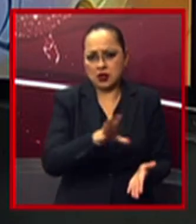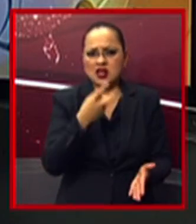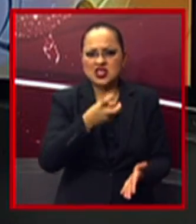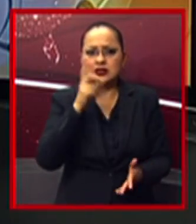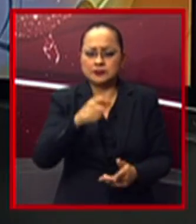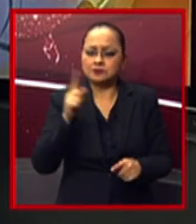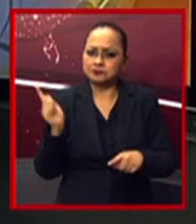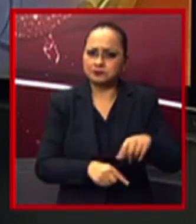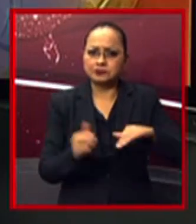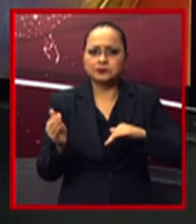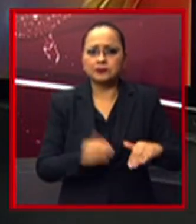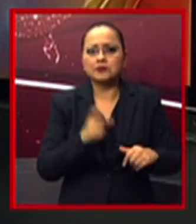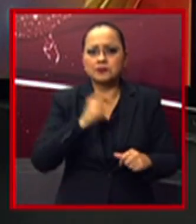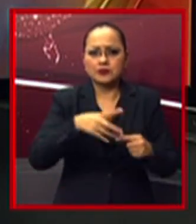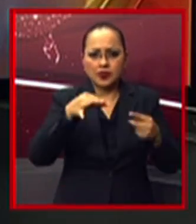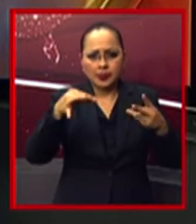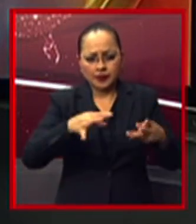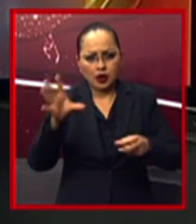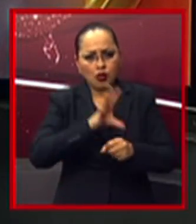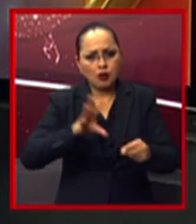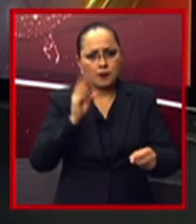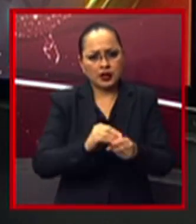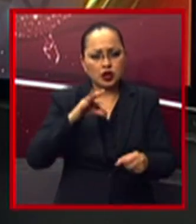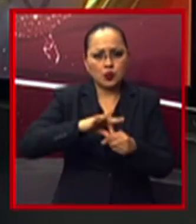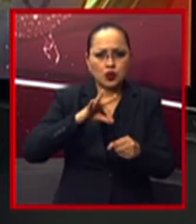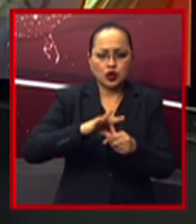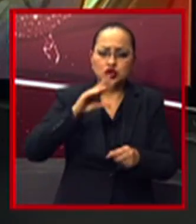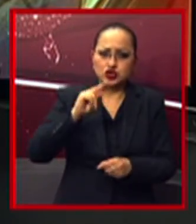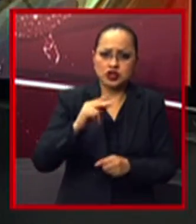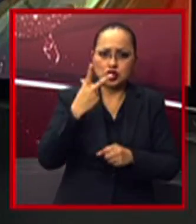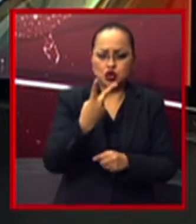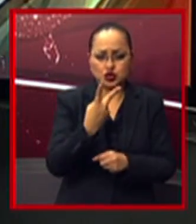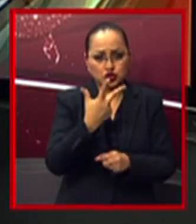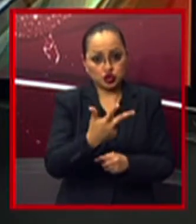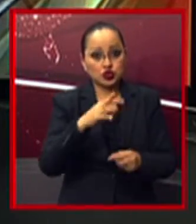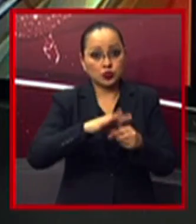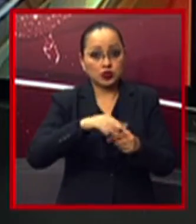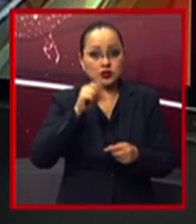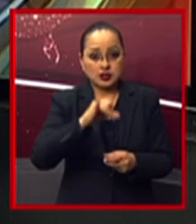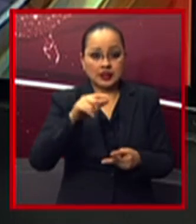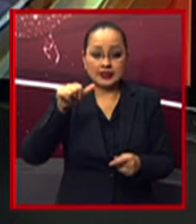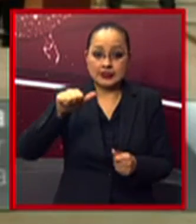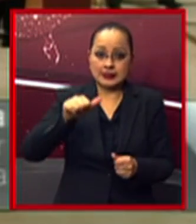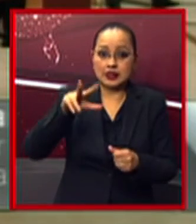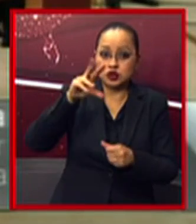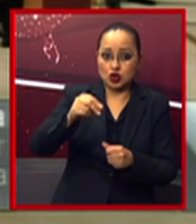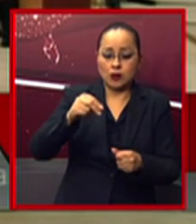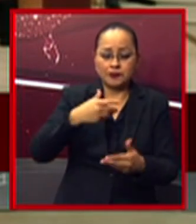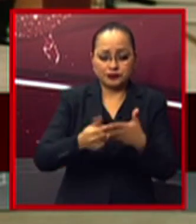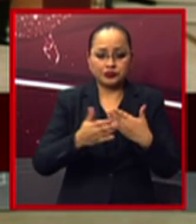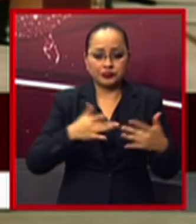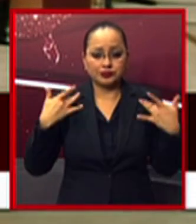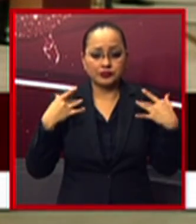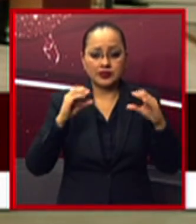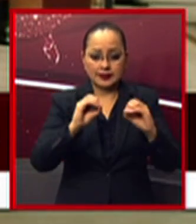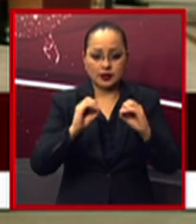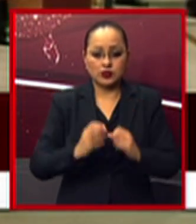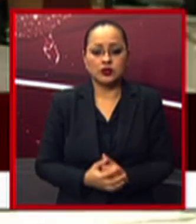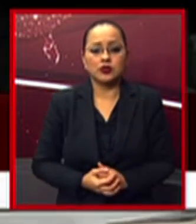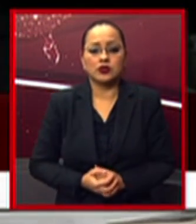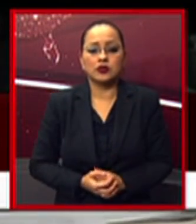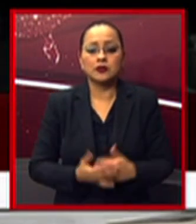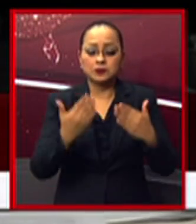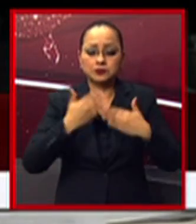propuestas, el dictamen se avaló también en lo particular, con 88 votos a favor, 16 en contra y sin abstenciones.